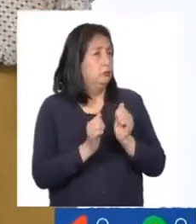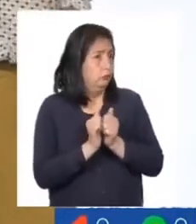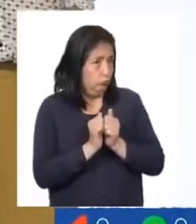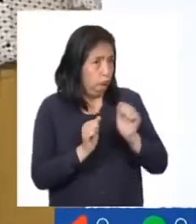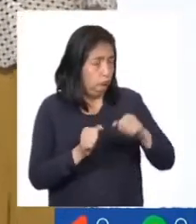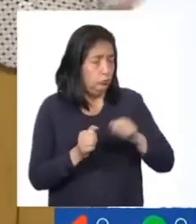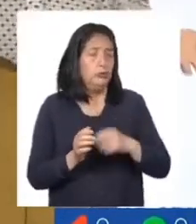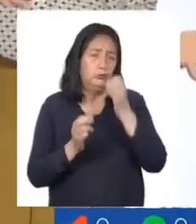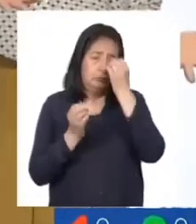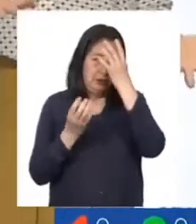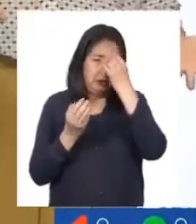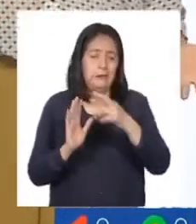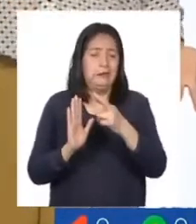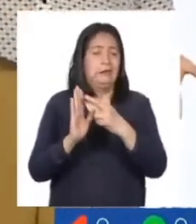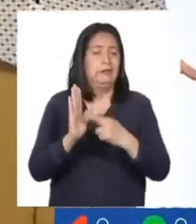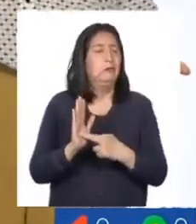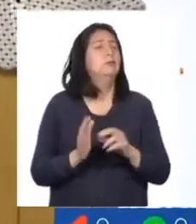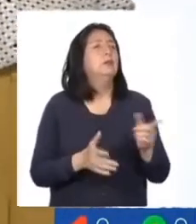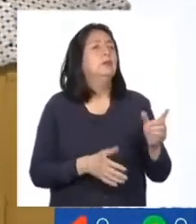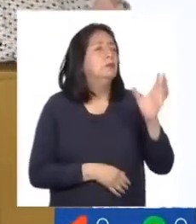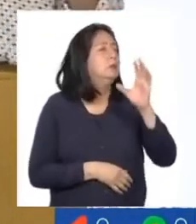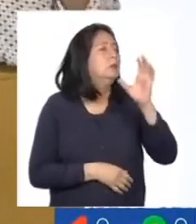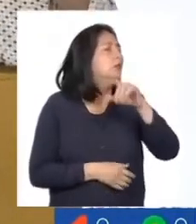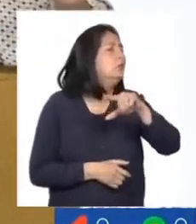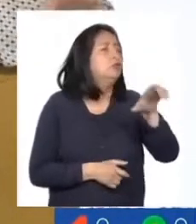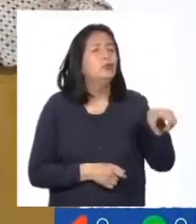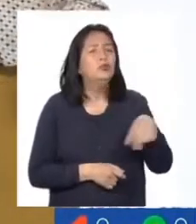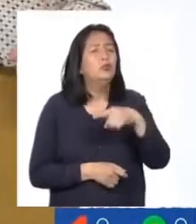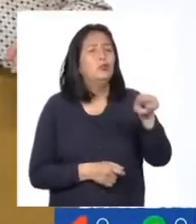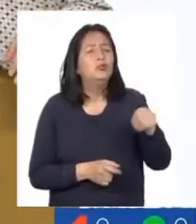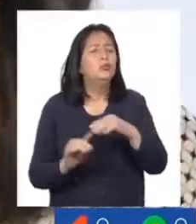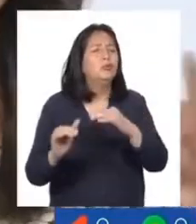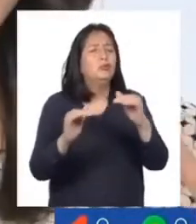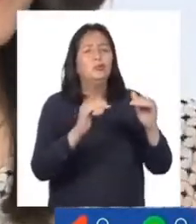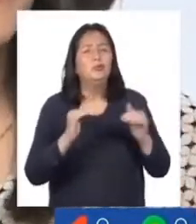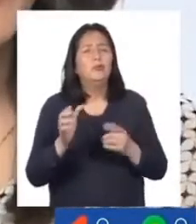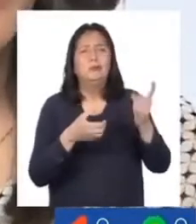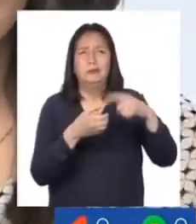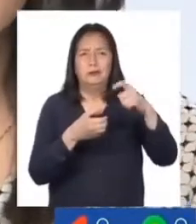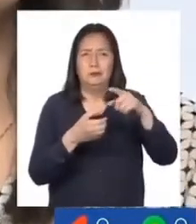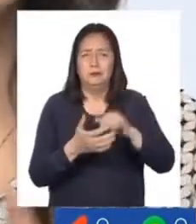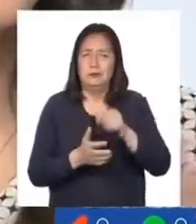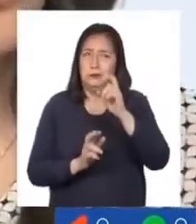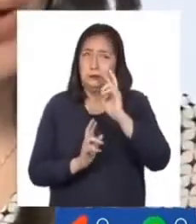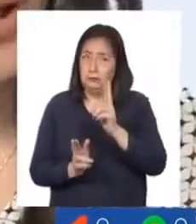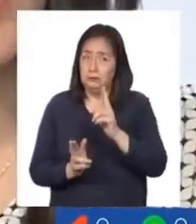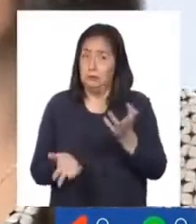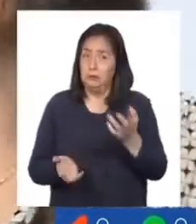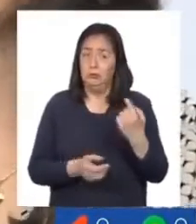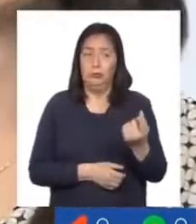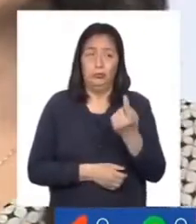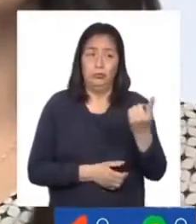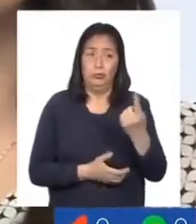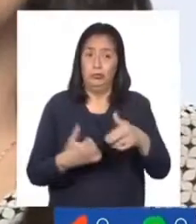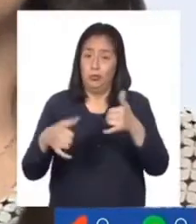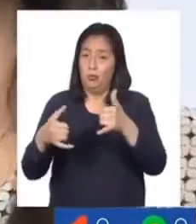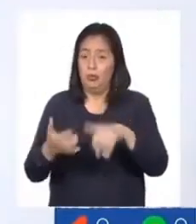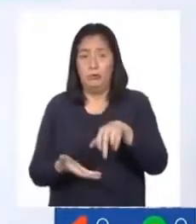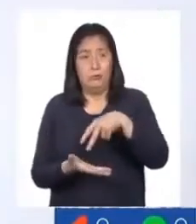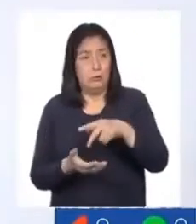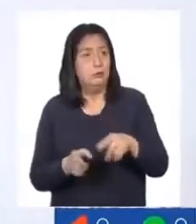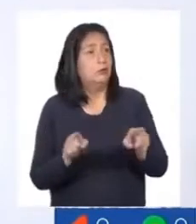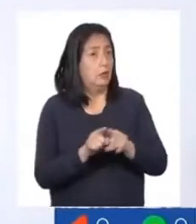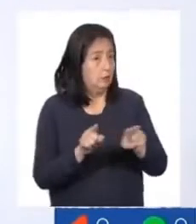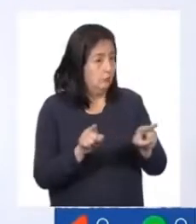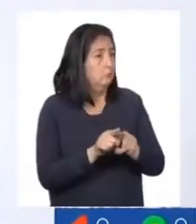juego, buscando que todas y todos participemos de manera igual. Este respeto no es solo en el juego o la danza,